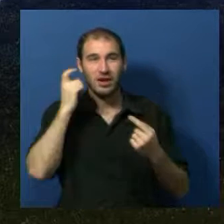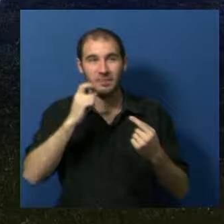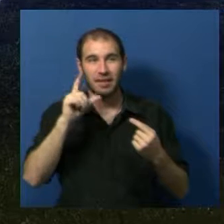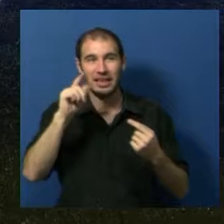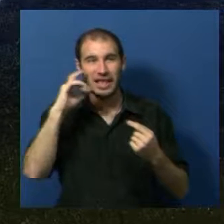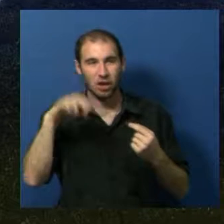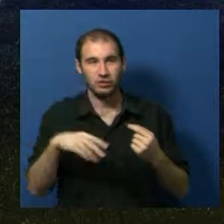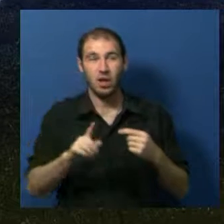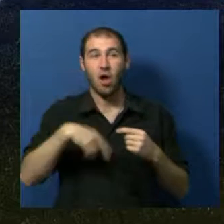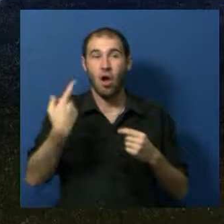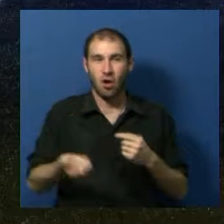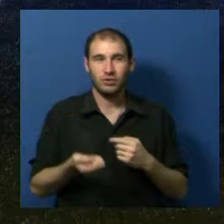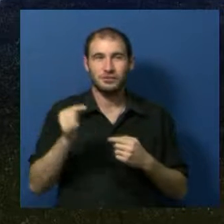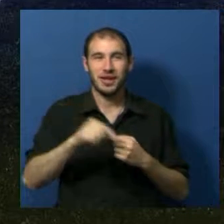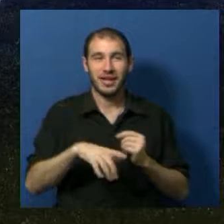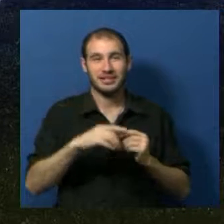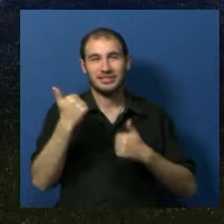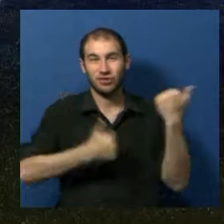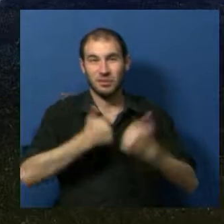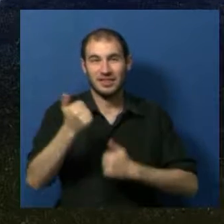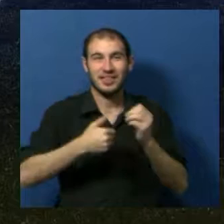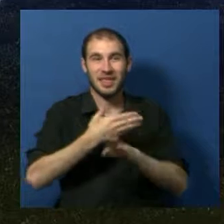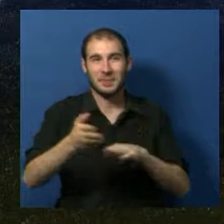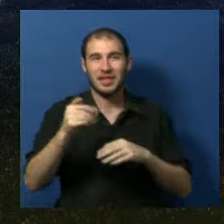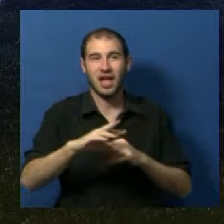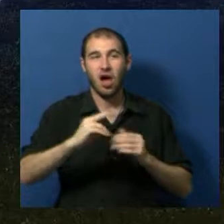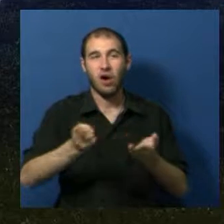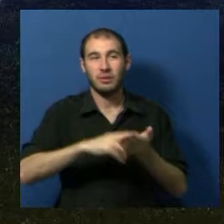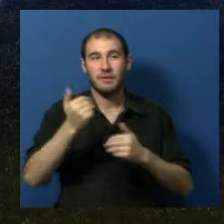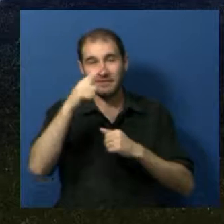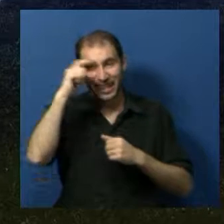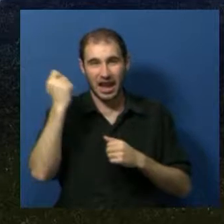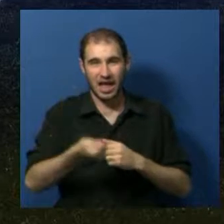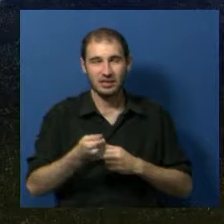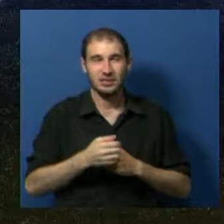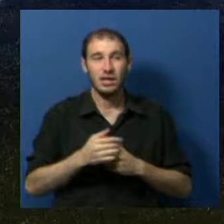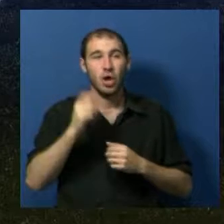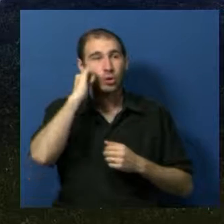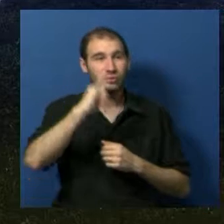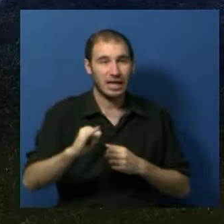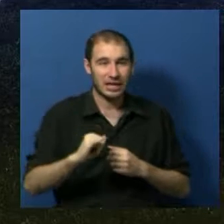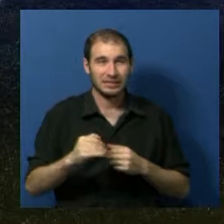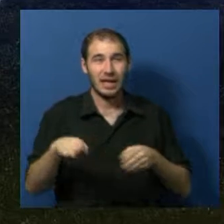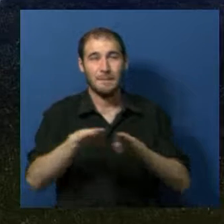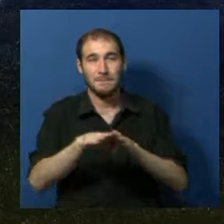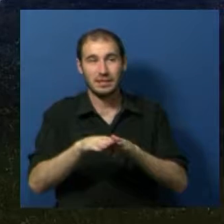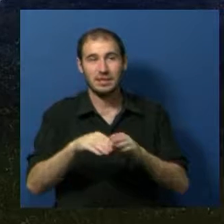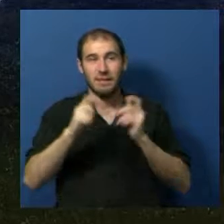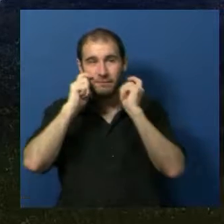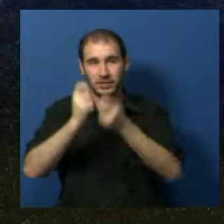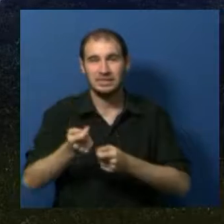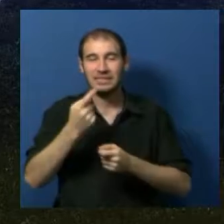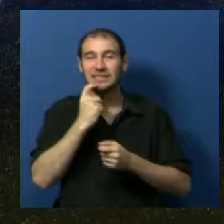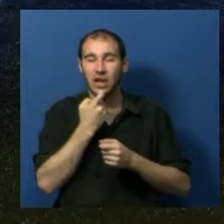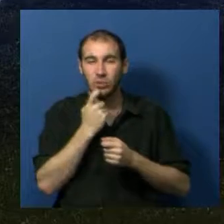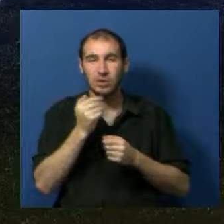de Lincoln. Y otro que está ahí en la pelea también de lo que es la reválida de Federal A, Gutiérrez empató en su visita a San